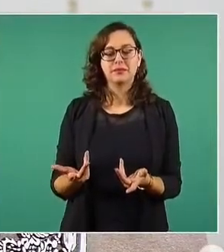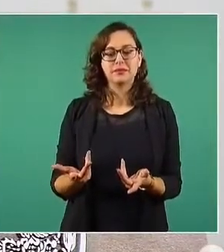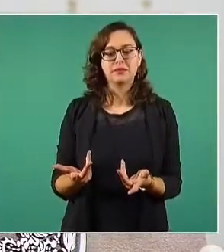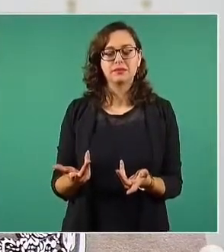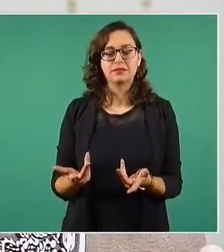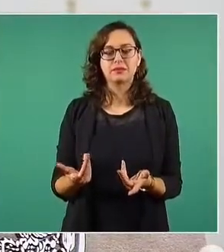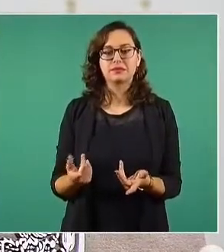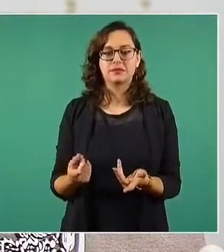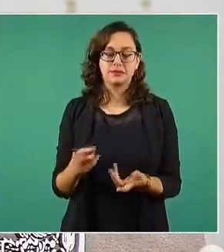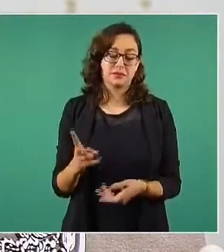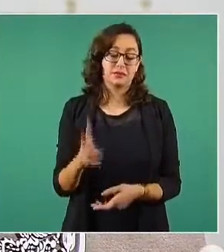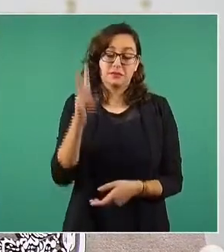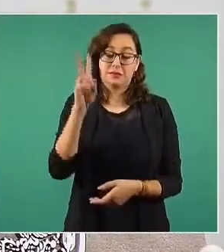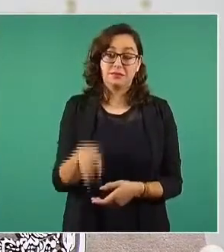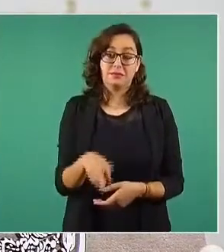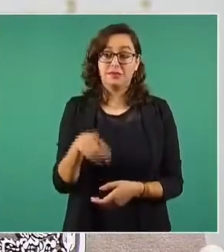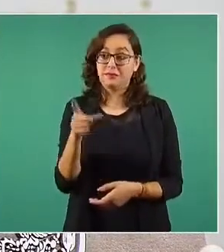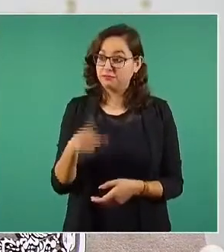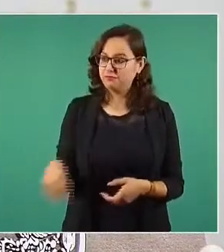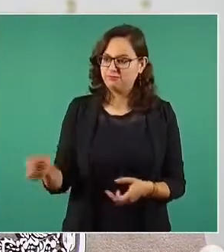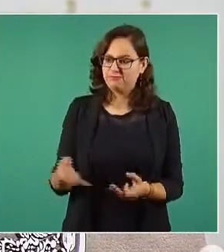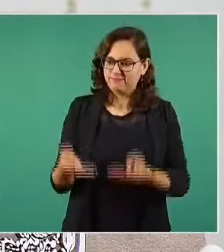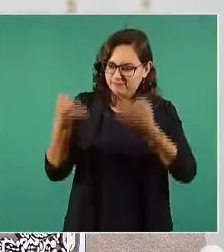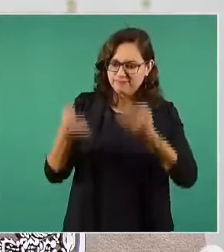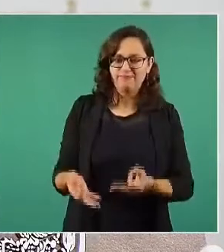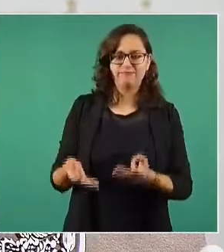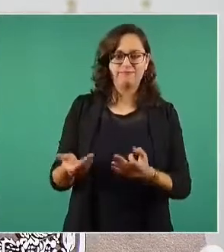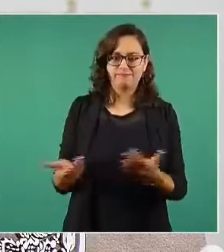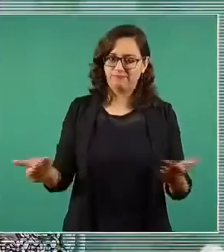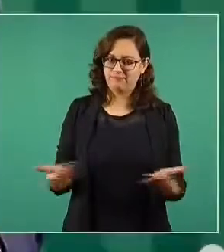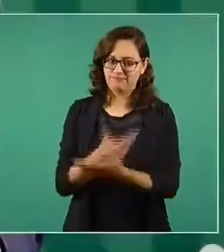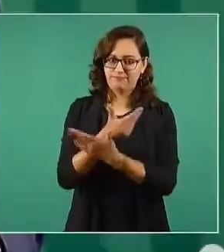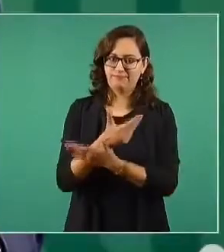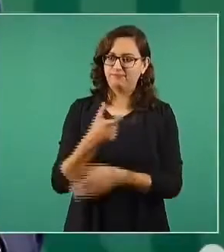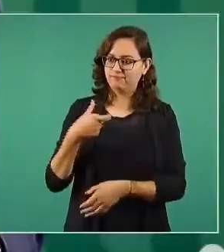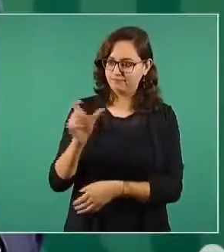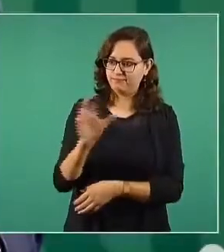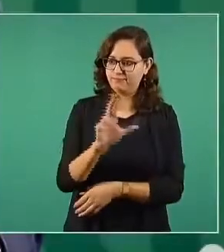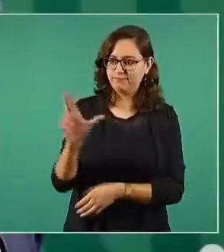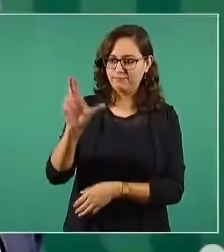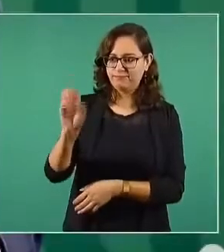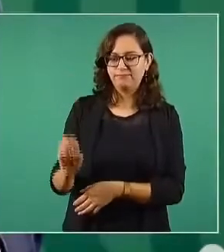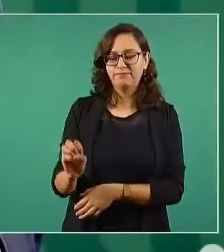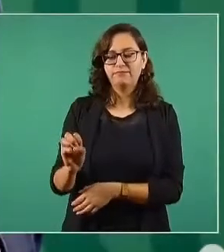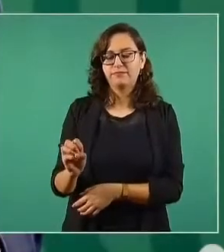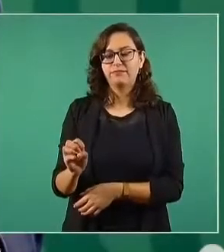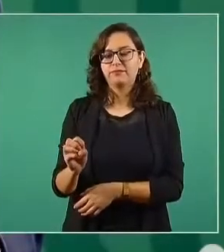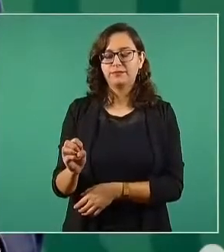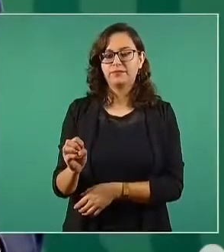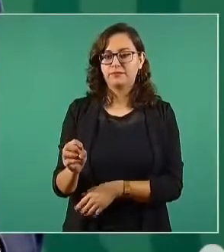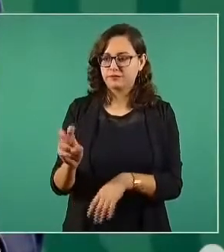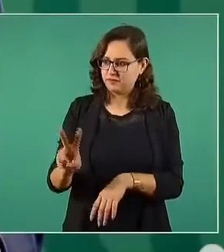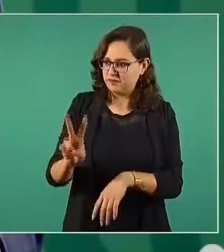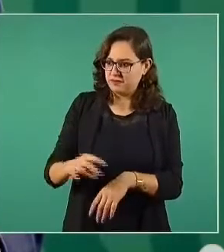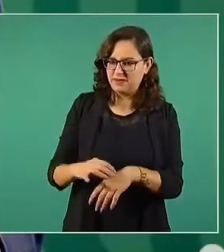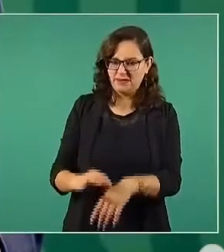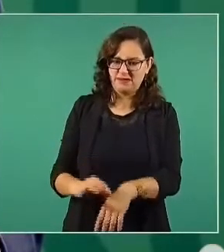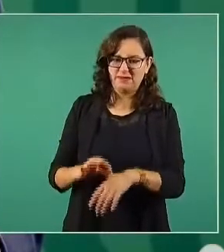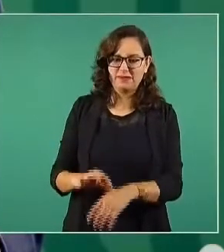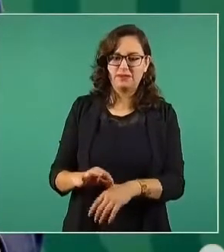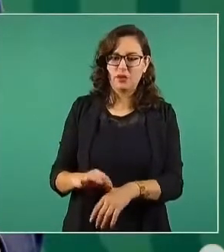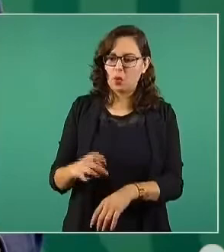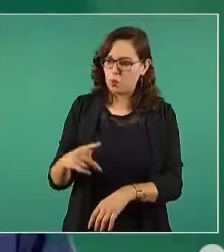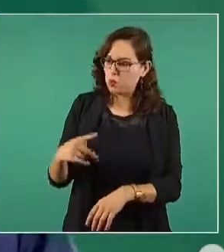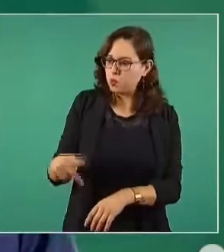más auténticos pobladores de Quintana Roo, la verdad más íntima de